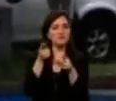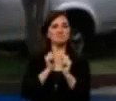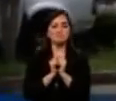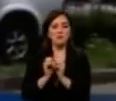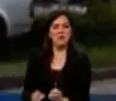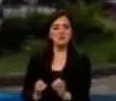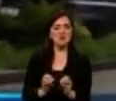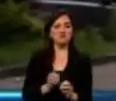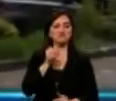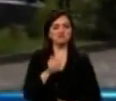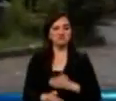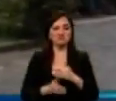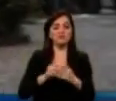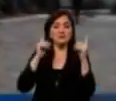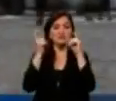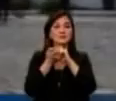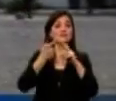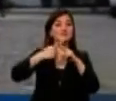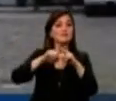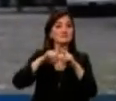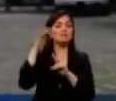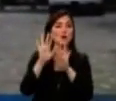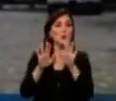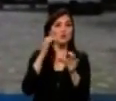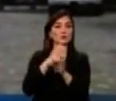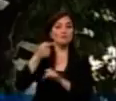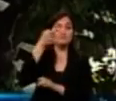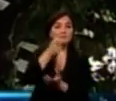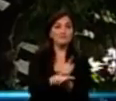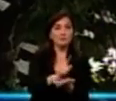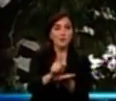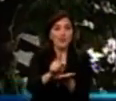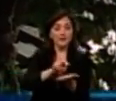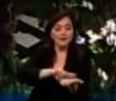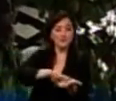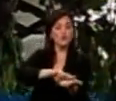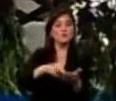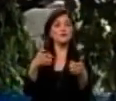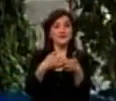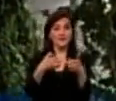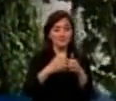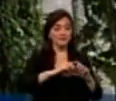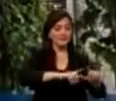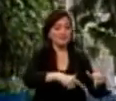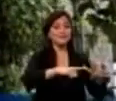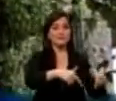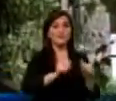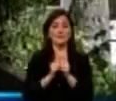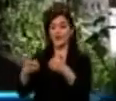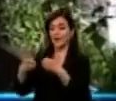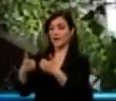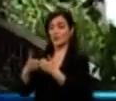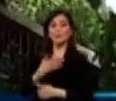de transición que se prevé que inicie formalmente la próxima semana cuando se reúnan los equipos de Lenín Moreno y del